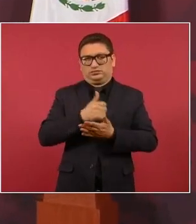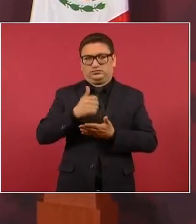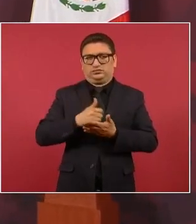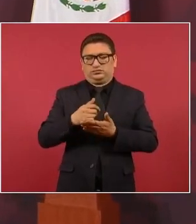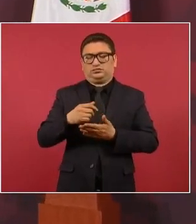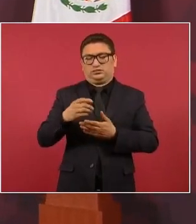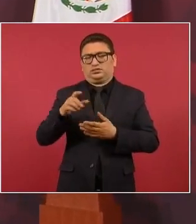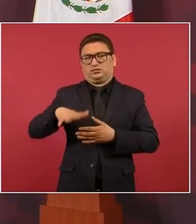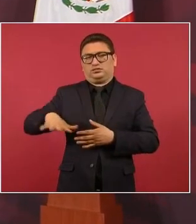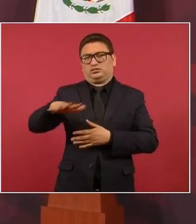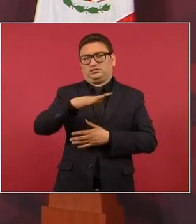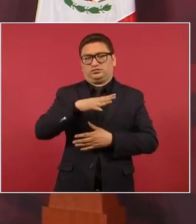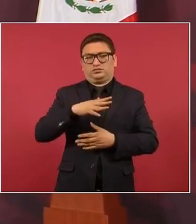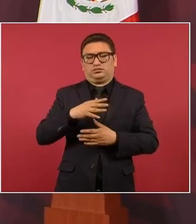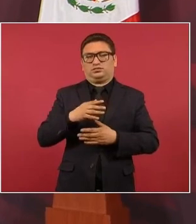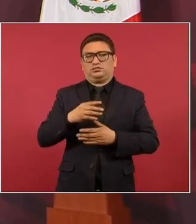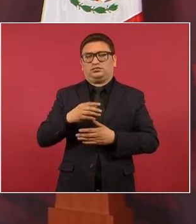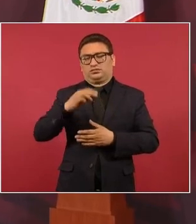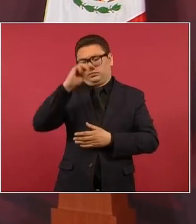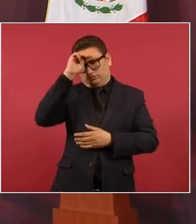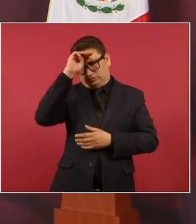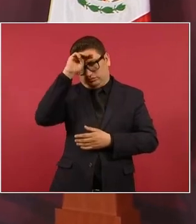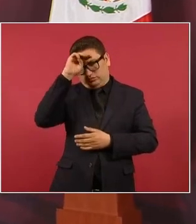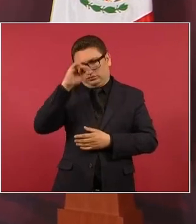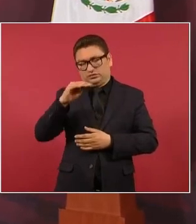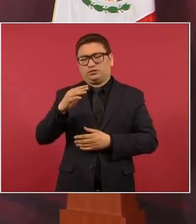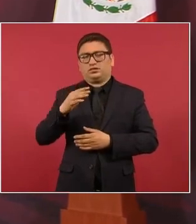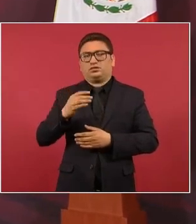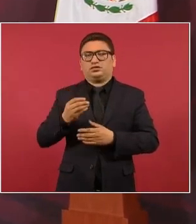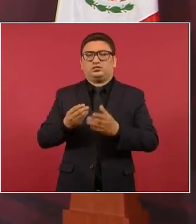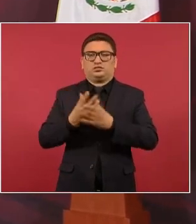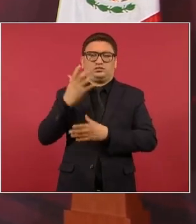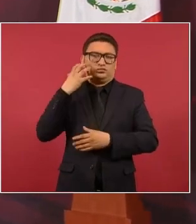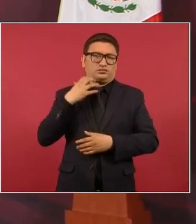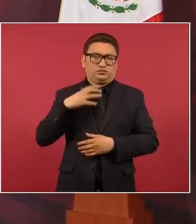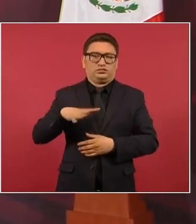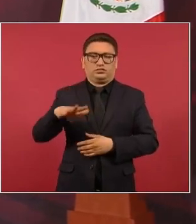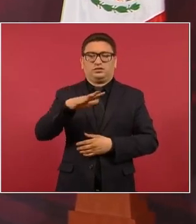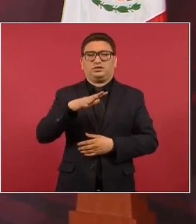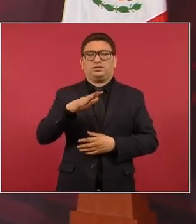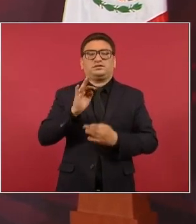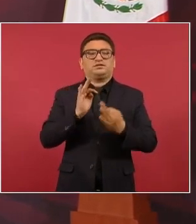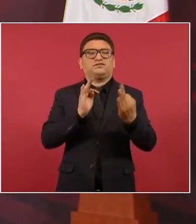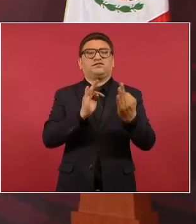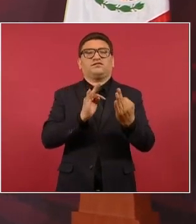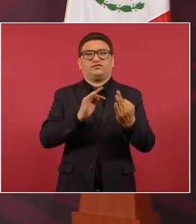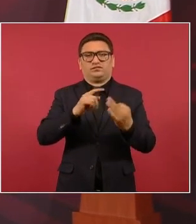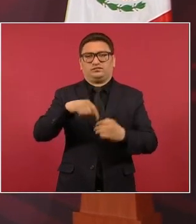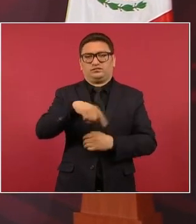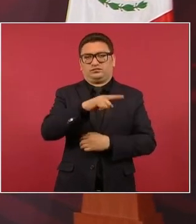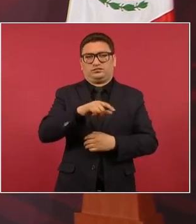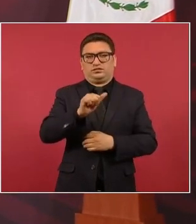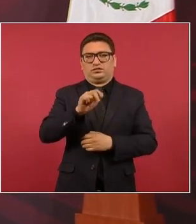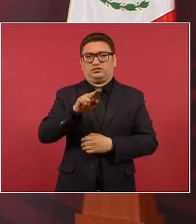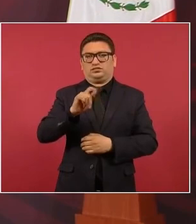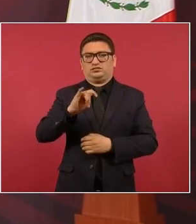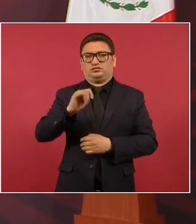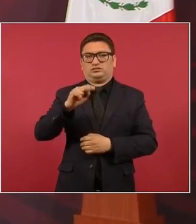León. Digo, de Monterrey, en el estado de Nuevo León, y ahí les queda cerca Austin,